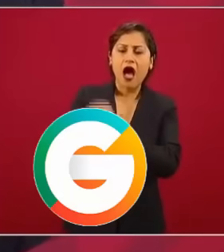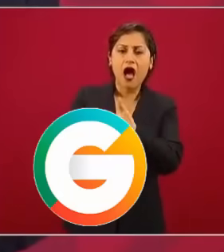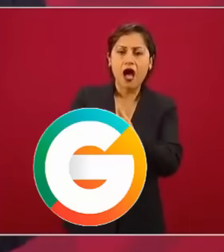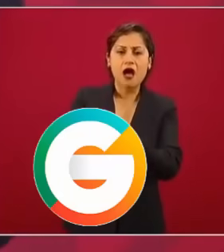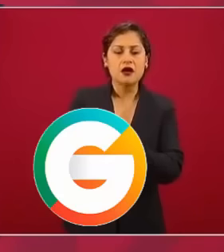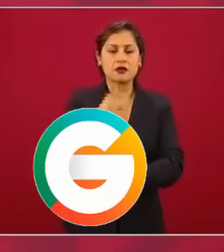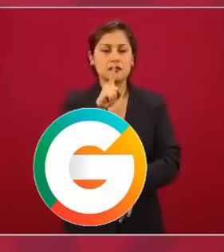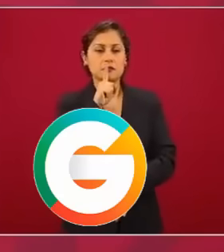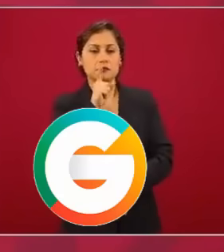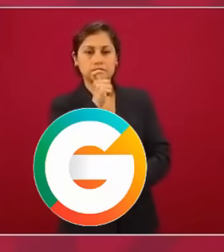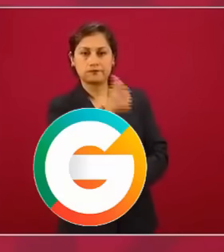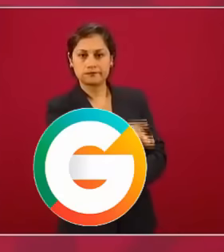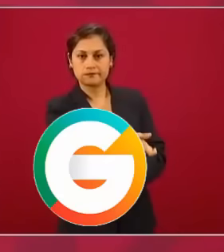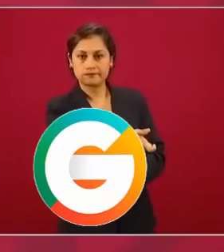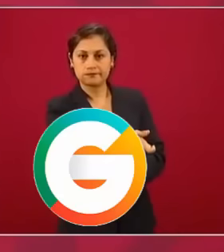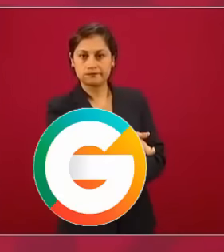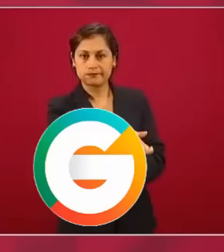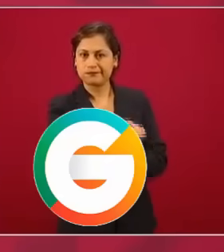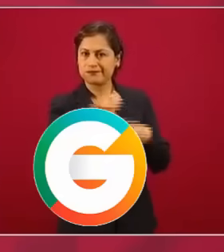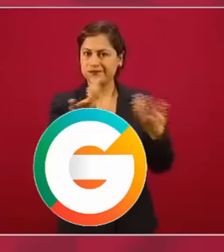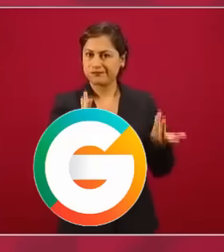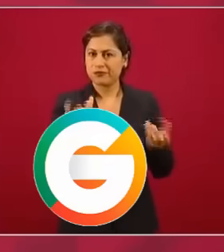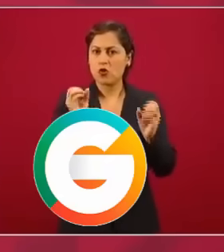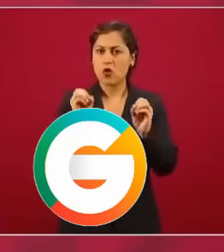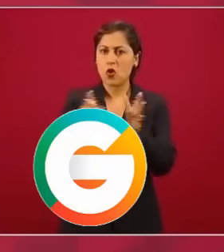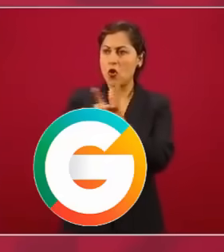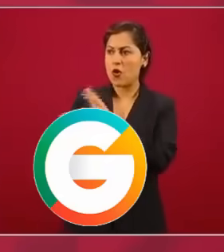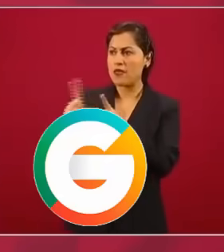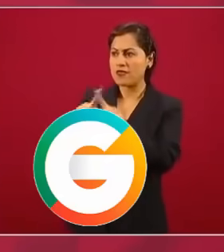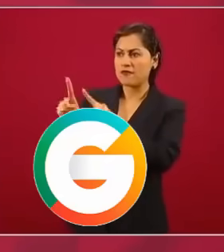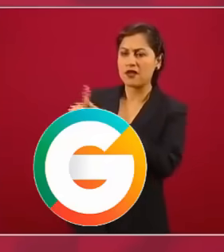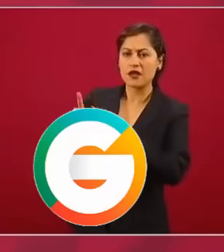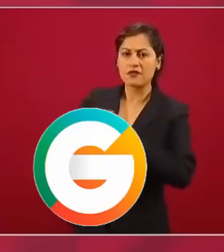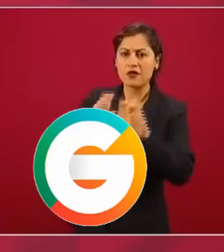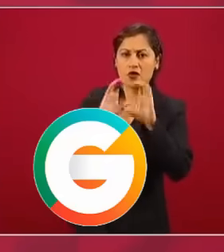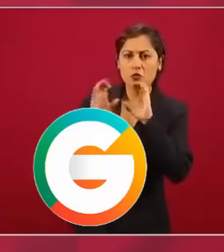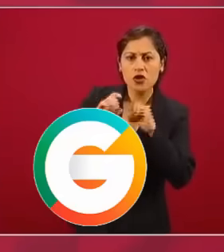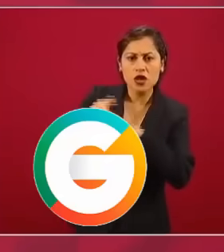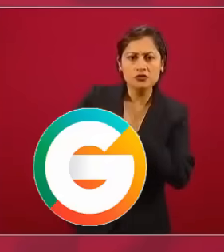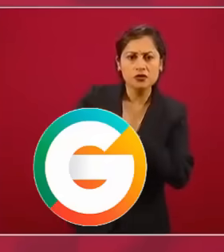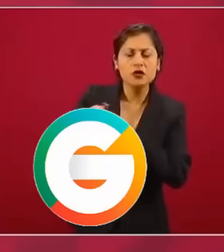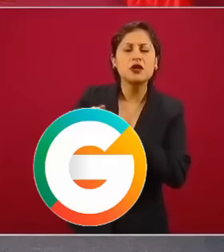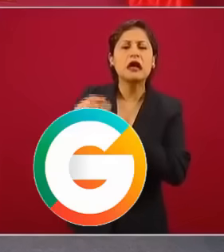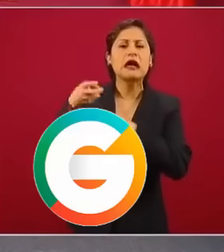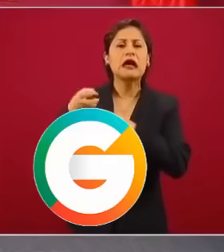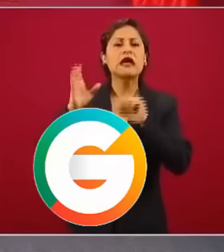y a los medios de información, no a todos,